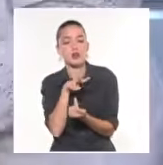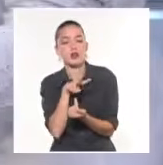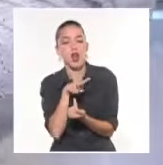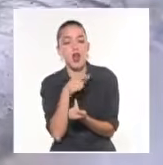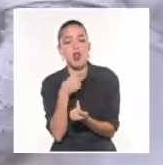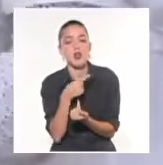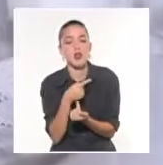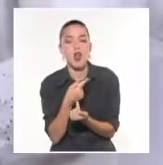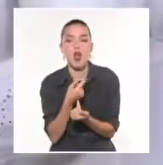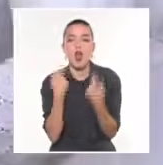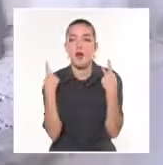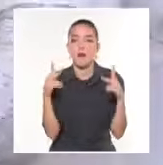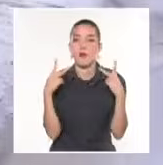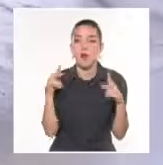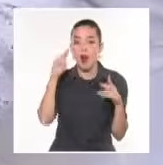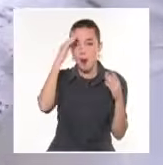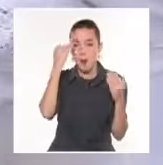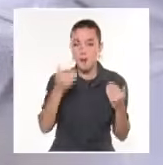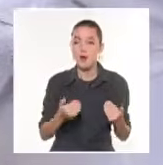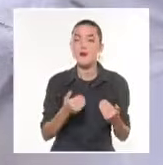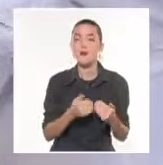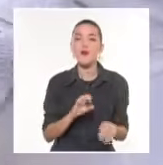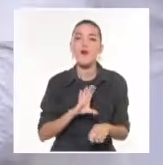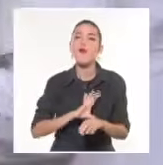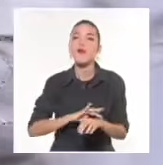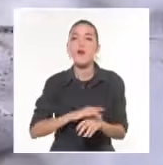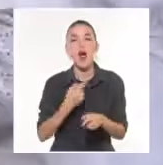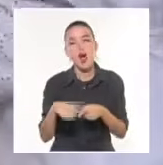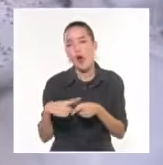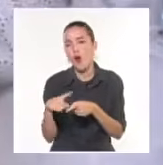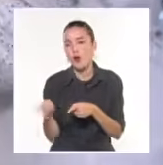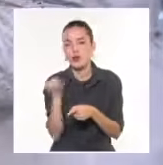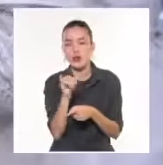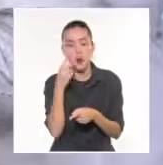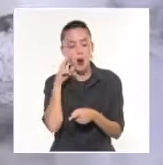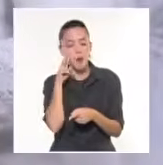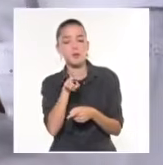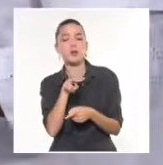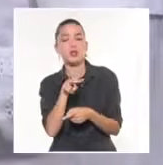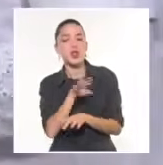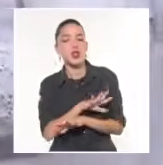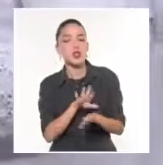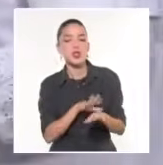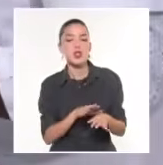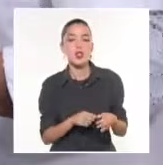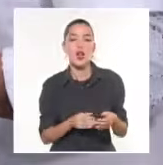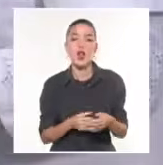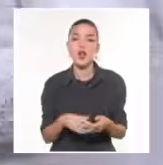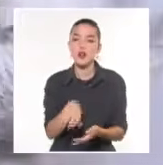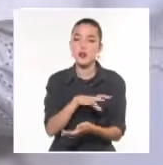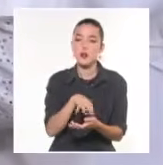profesional médico que tiene una enfermedad u otra, y en la visualización, cuando se emplea el reactivo, podemos observar